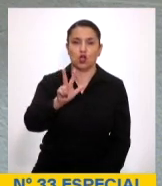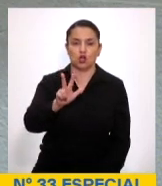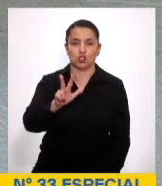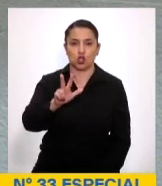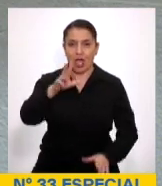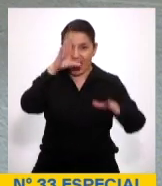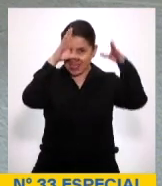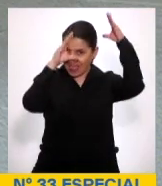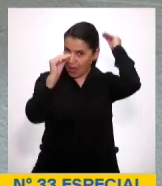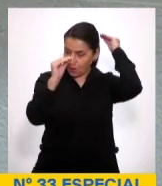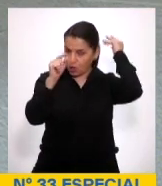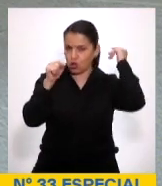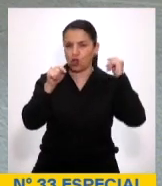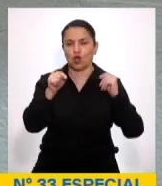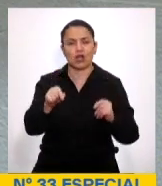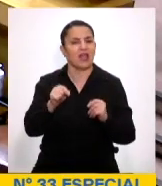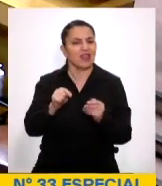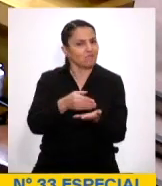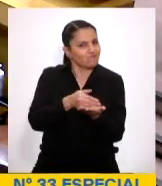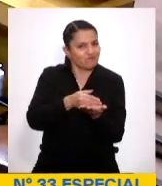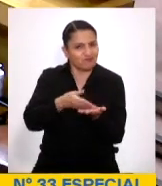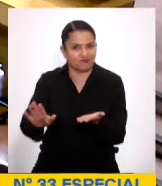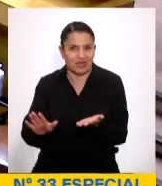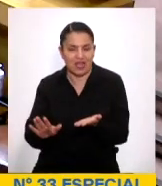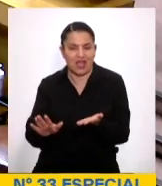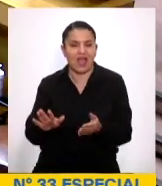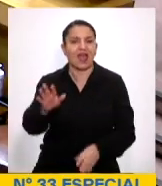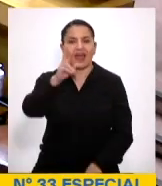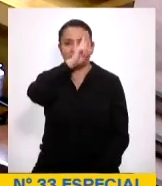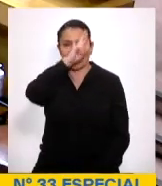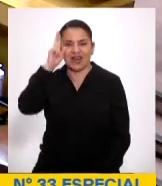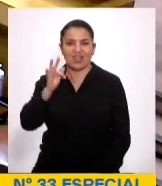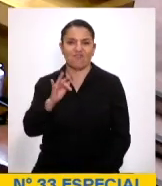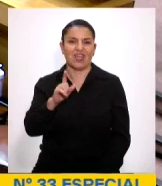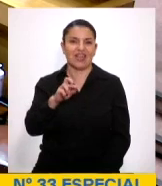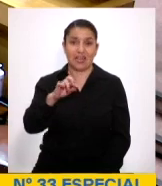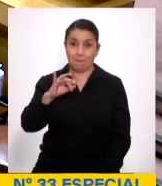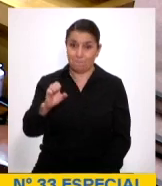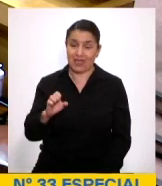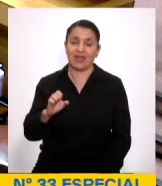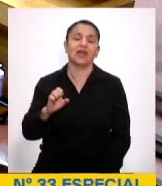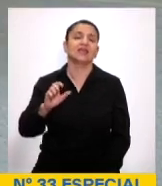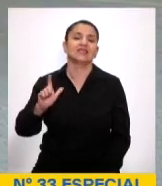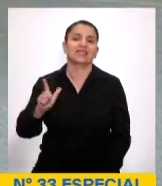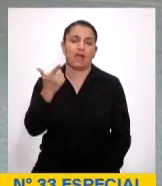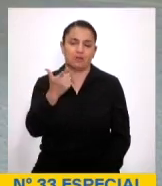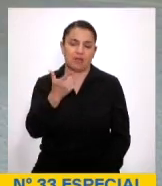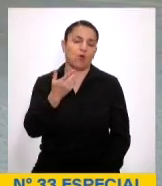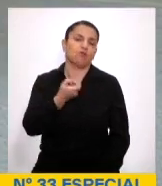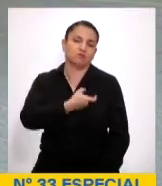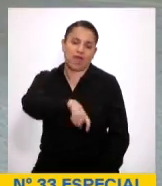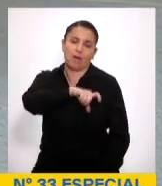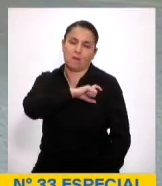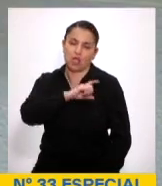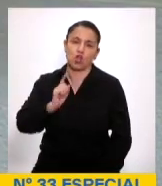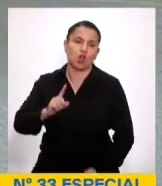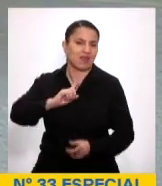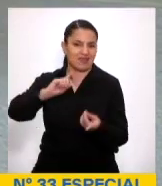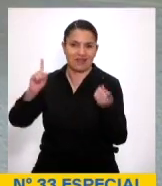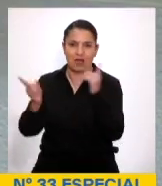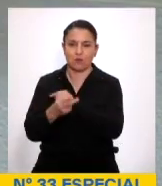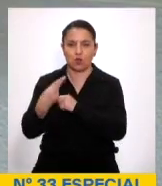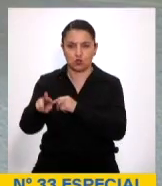desterró al rey Felipe vio y colocó a su propio hermano José en el trono las luchas del absolutismo abrían camino a las nuevas